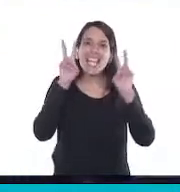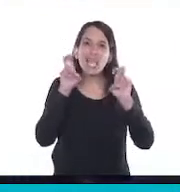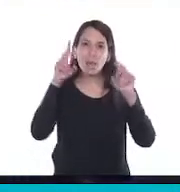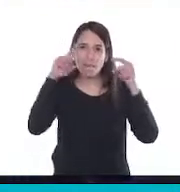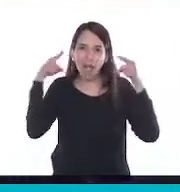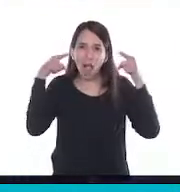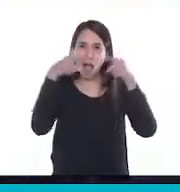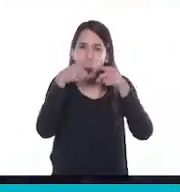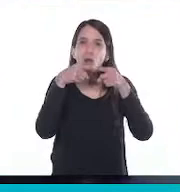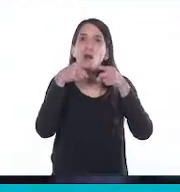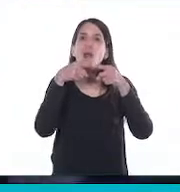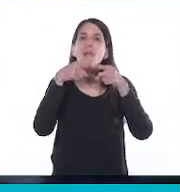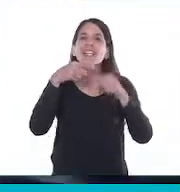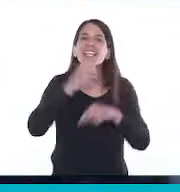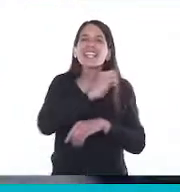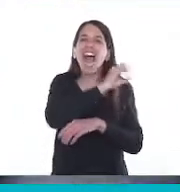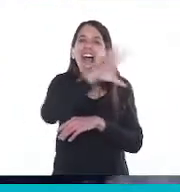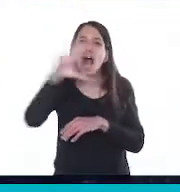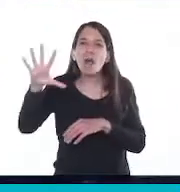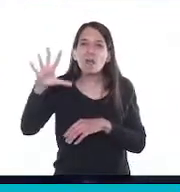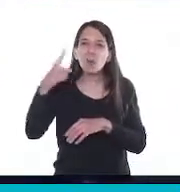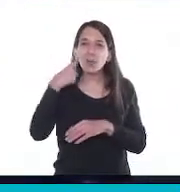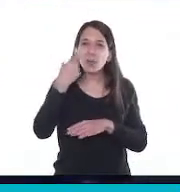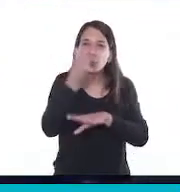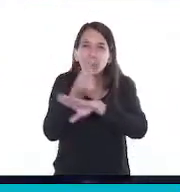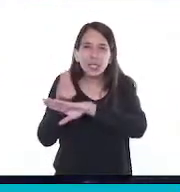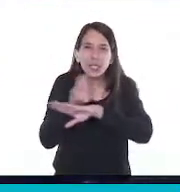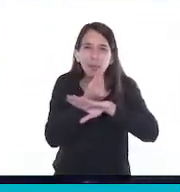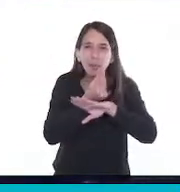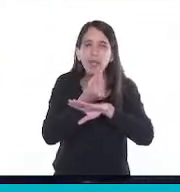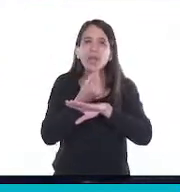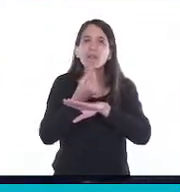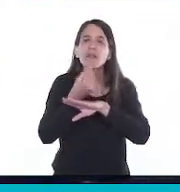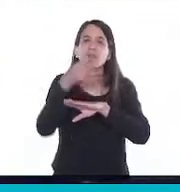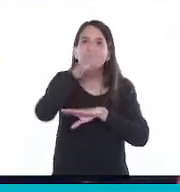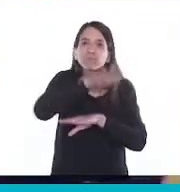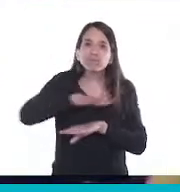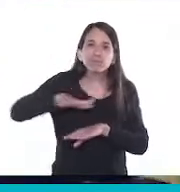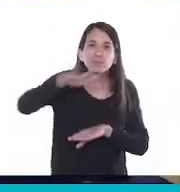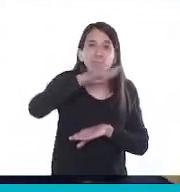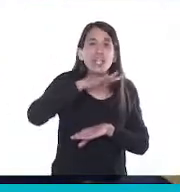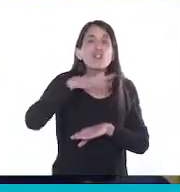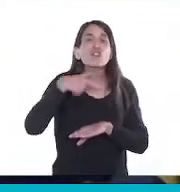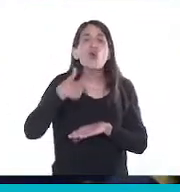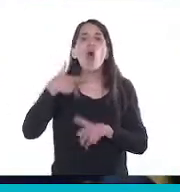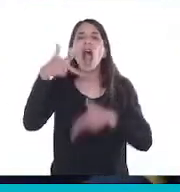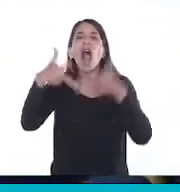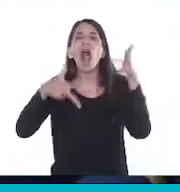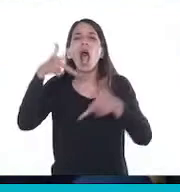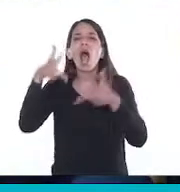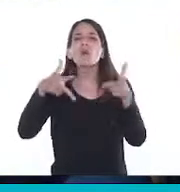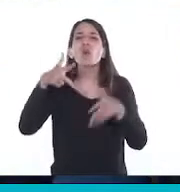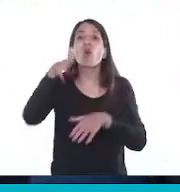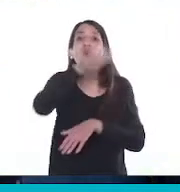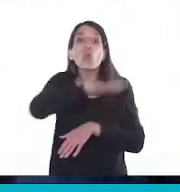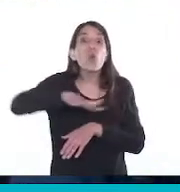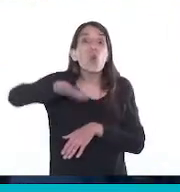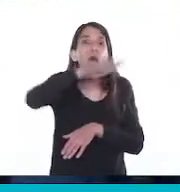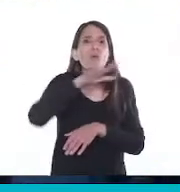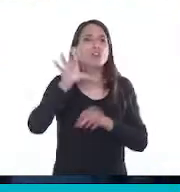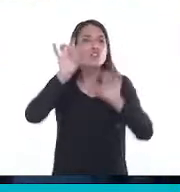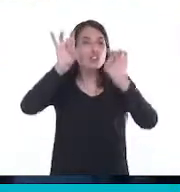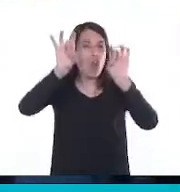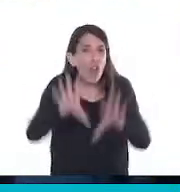las personas que viven en las zonas rurales y cuando hablo de zonas rurales no hablo solamente de los campos